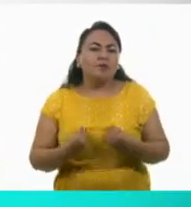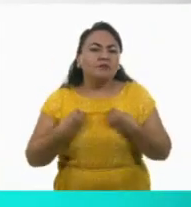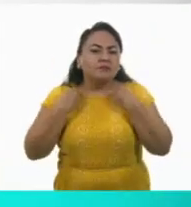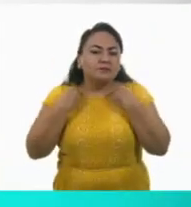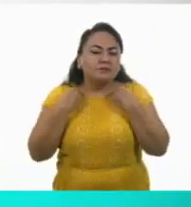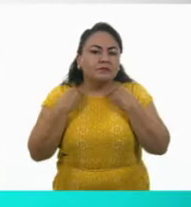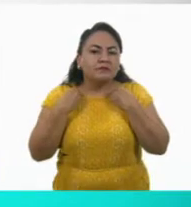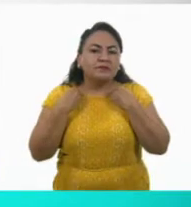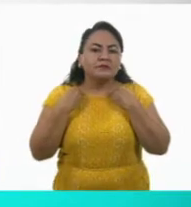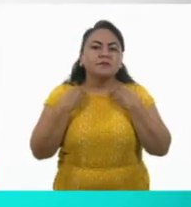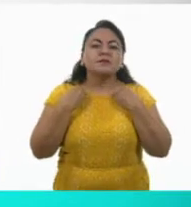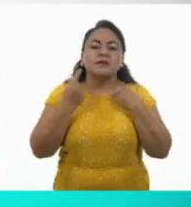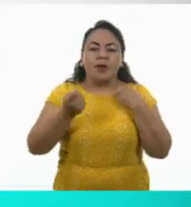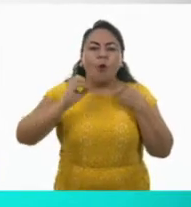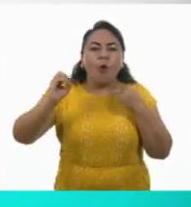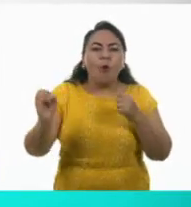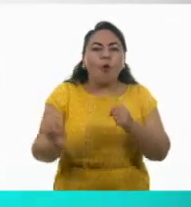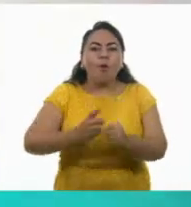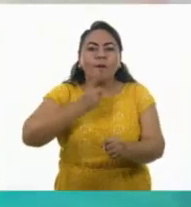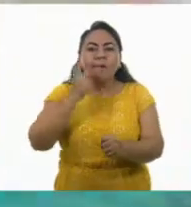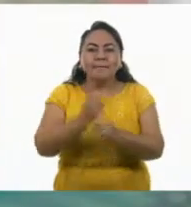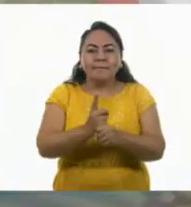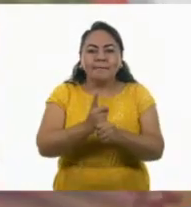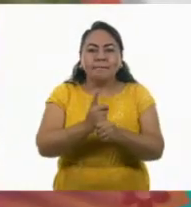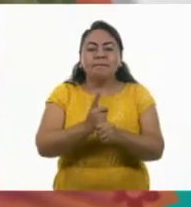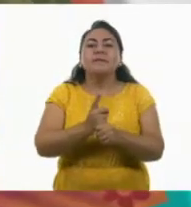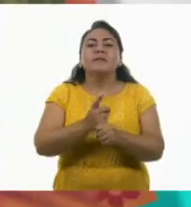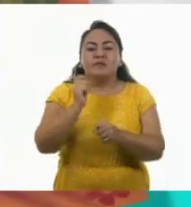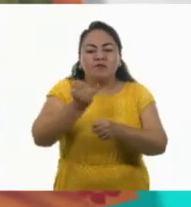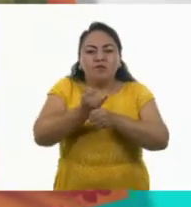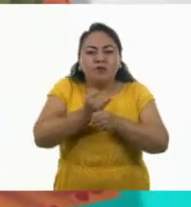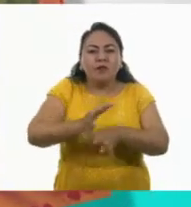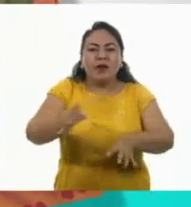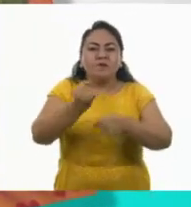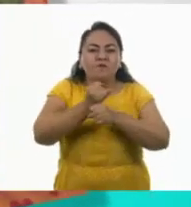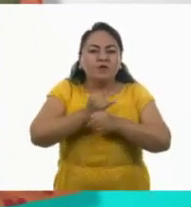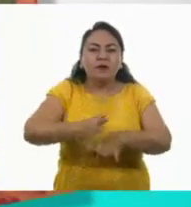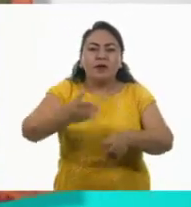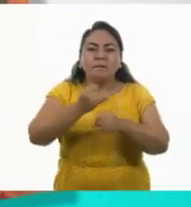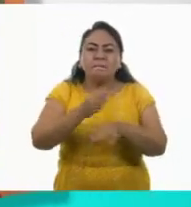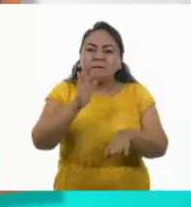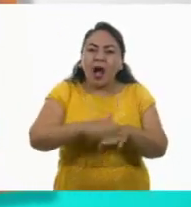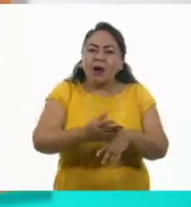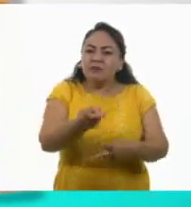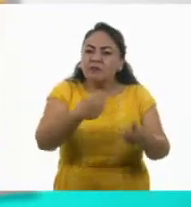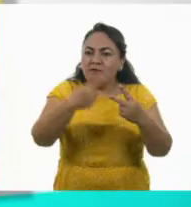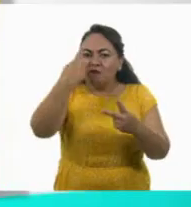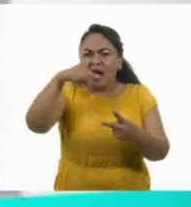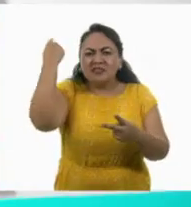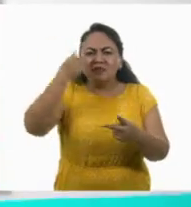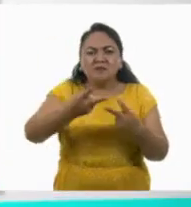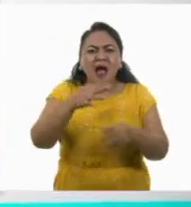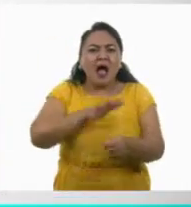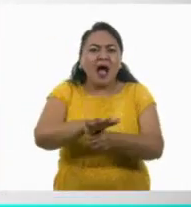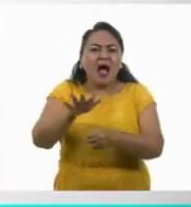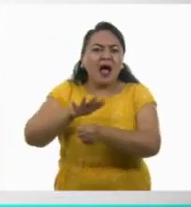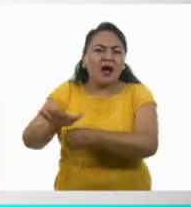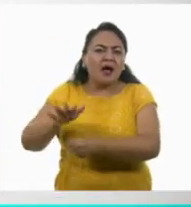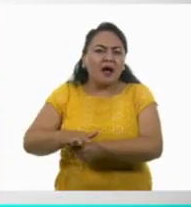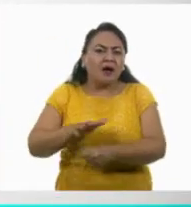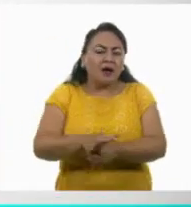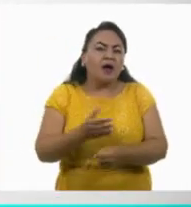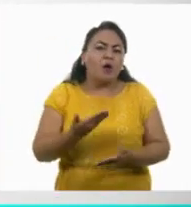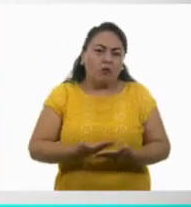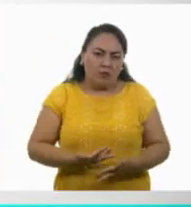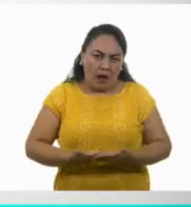una oportunidad para tener información con muchísima facilidad. Y la otra,